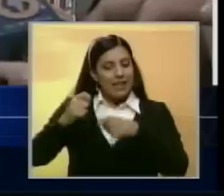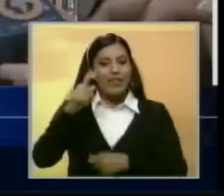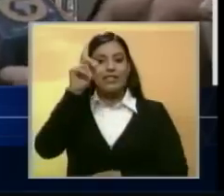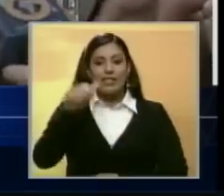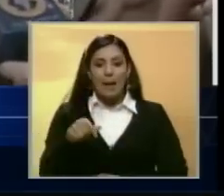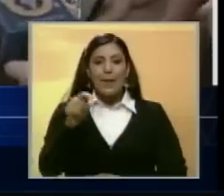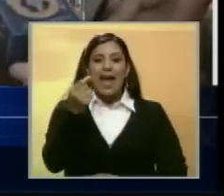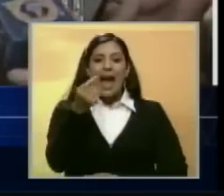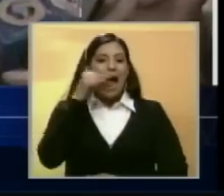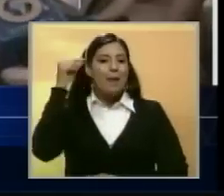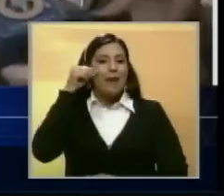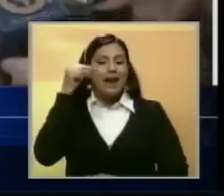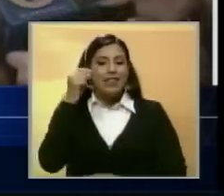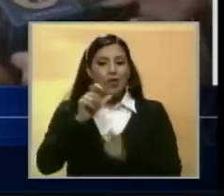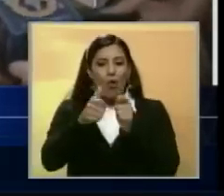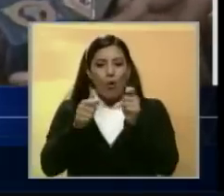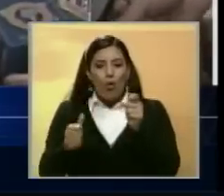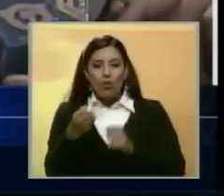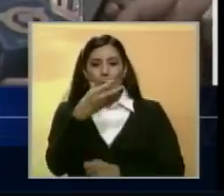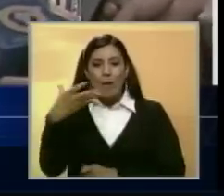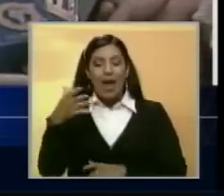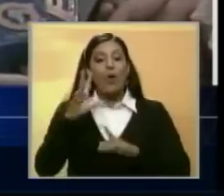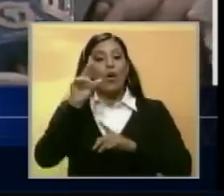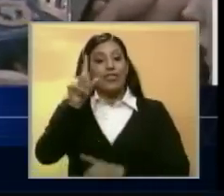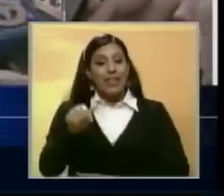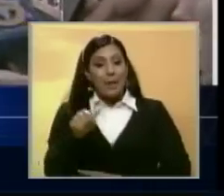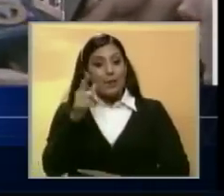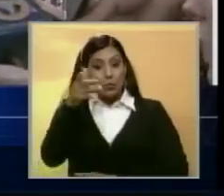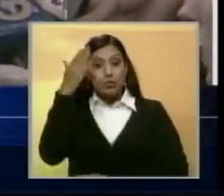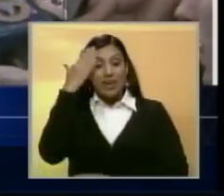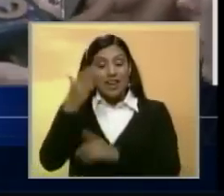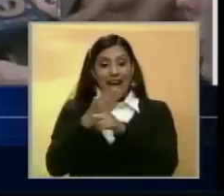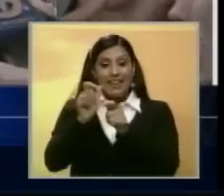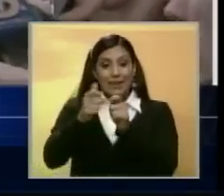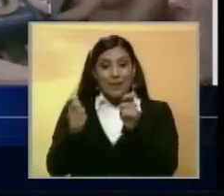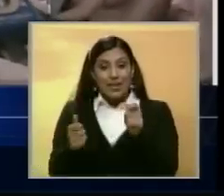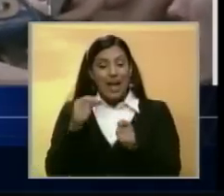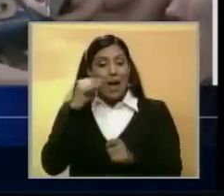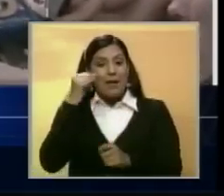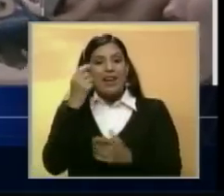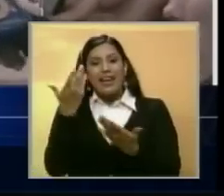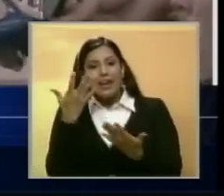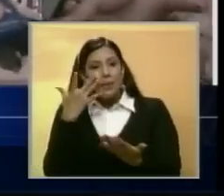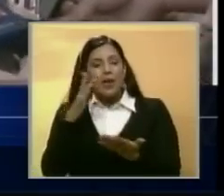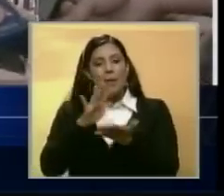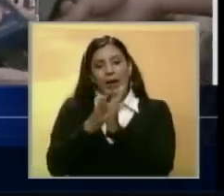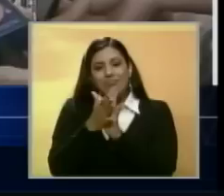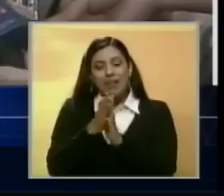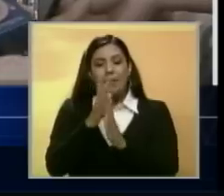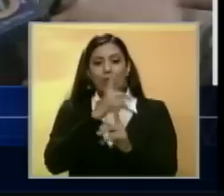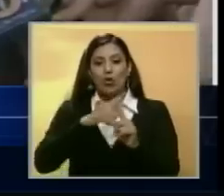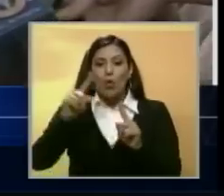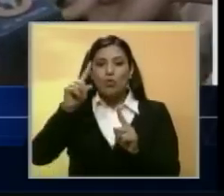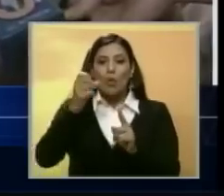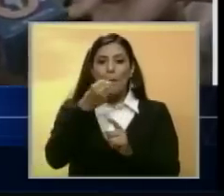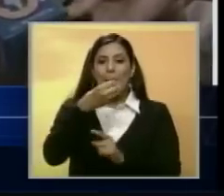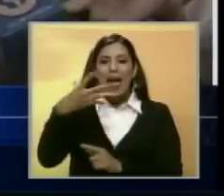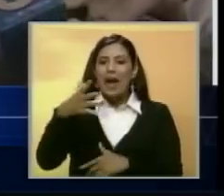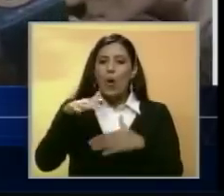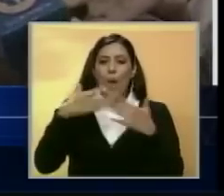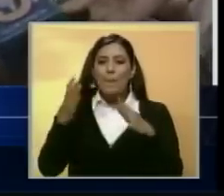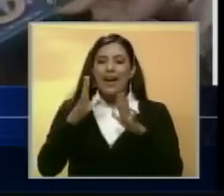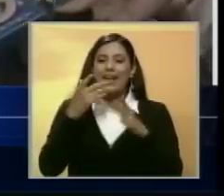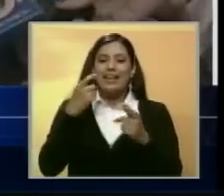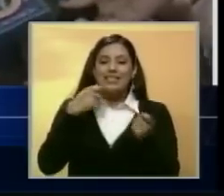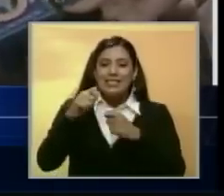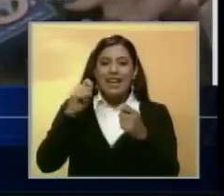la siembra de maíz amarillo y maíz blanco. Como tú sabes, el maíz amarillo es para los alimentos balanceados, para la haba, y el maíz blanco lo necesitamos para todo lo